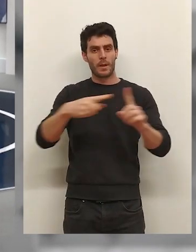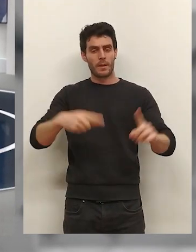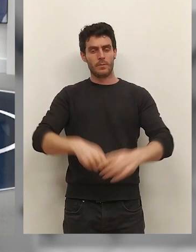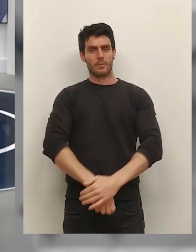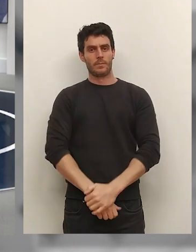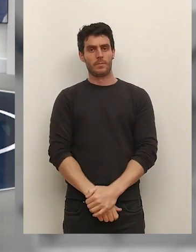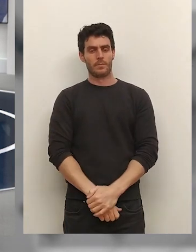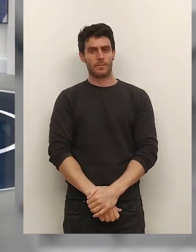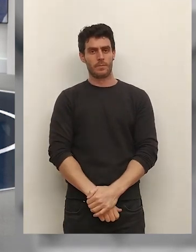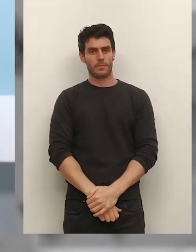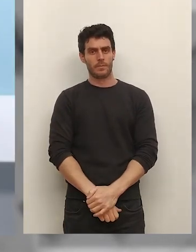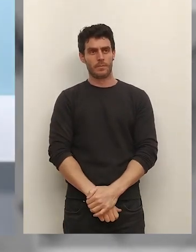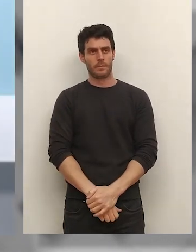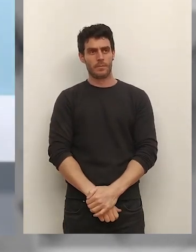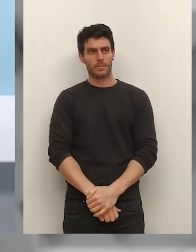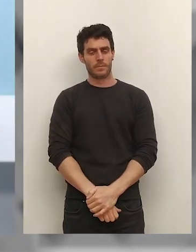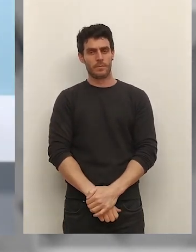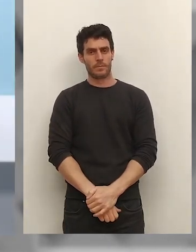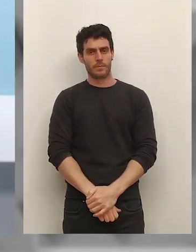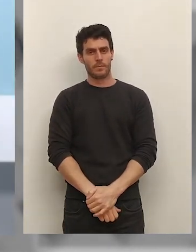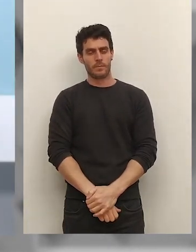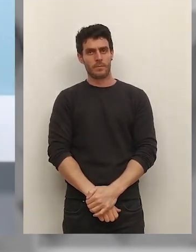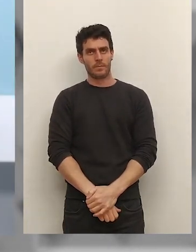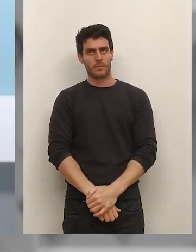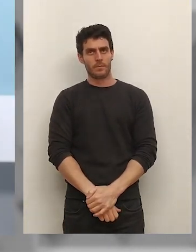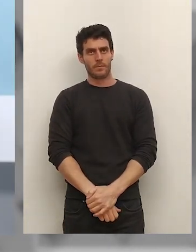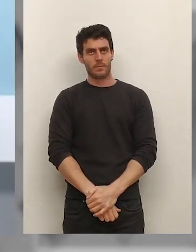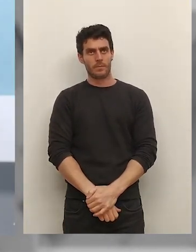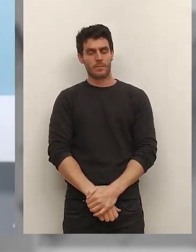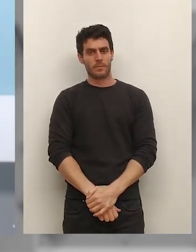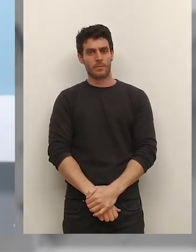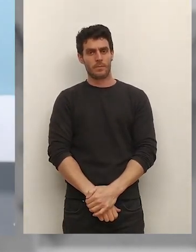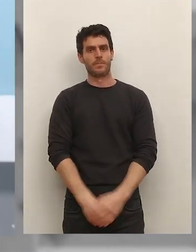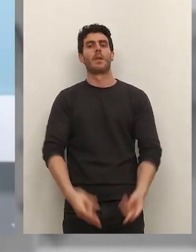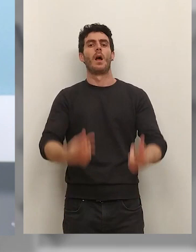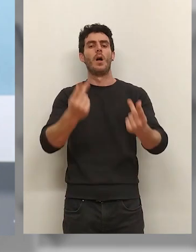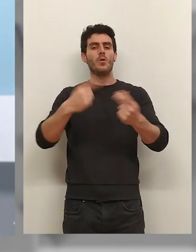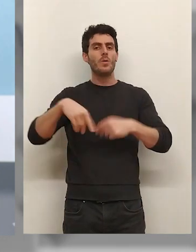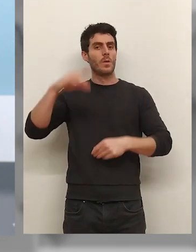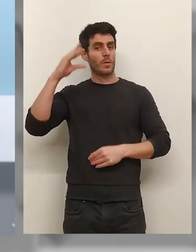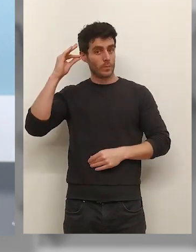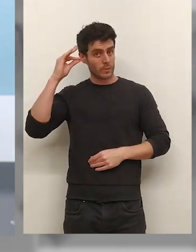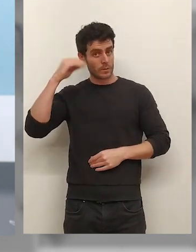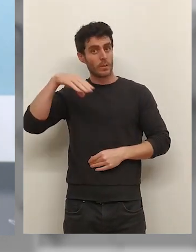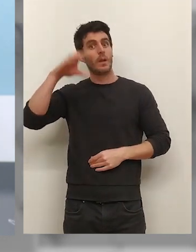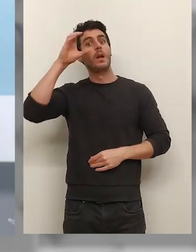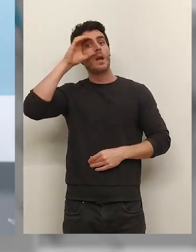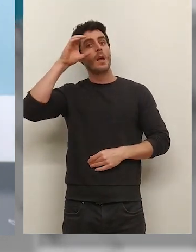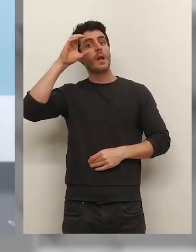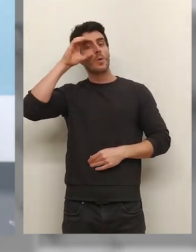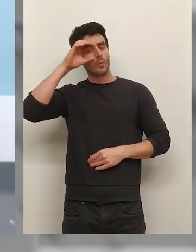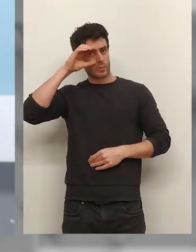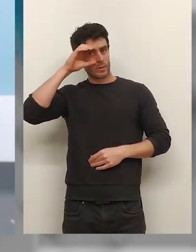media. Mi forma de gobernar será a la logroñesa, escuchando,